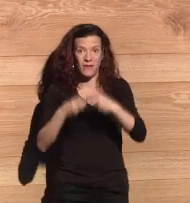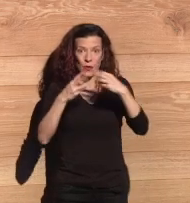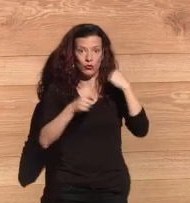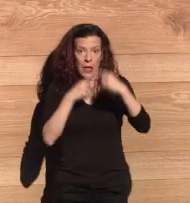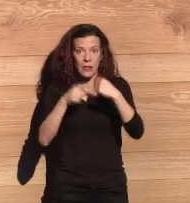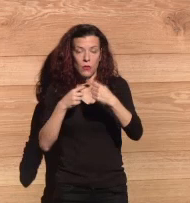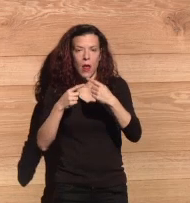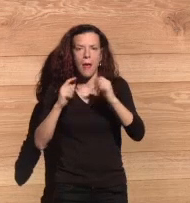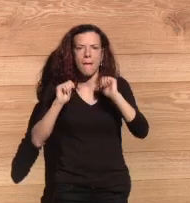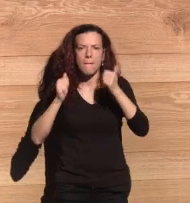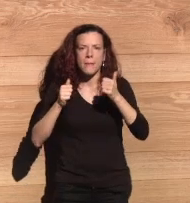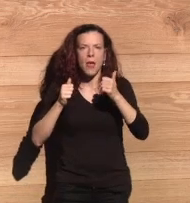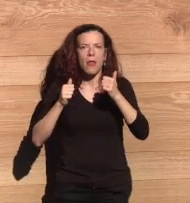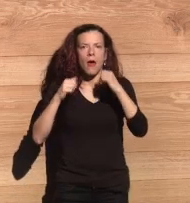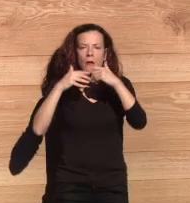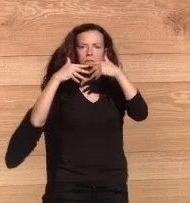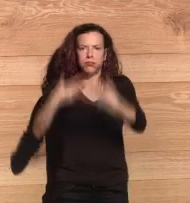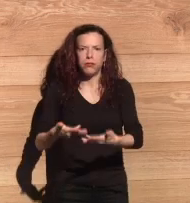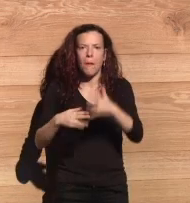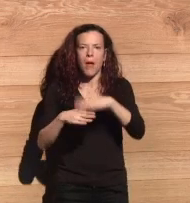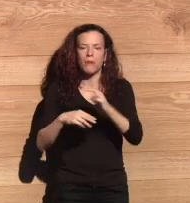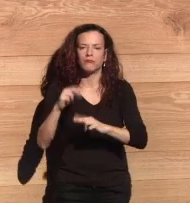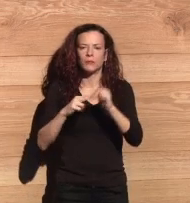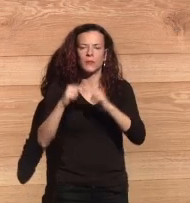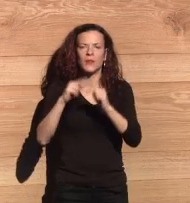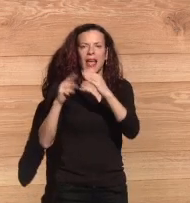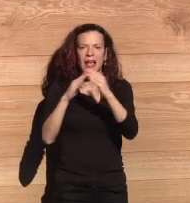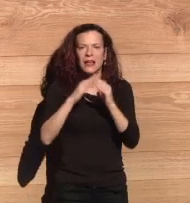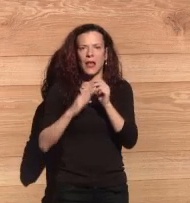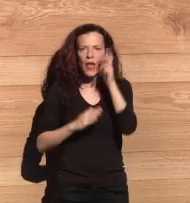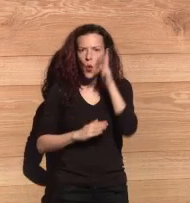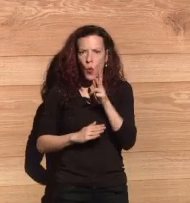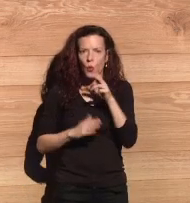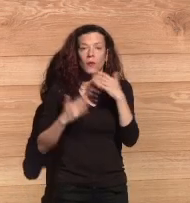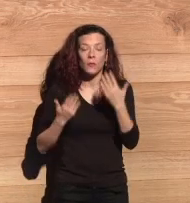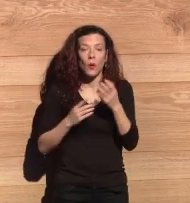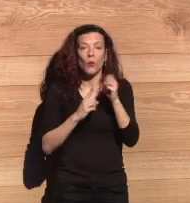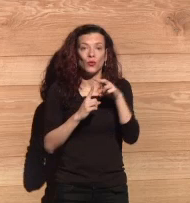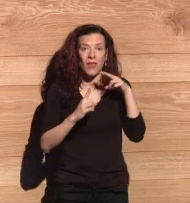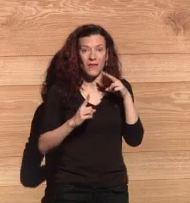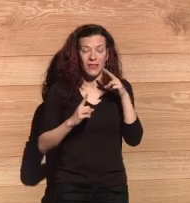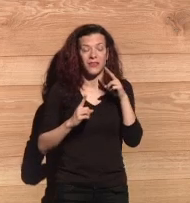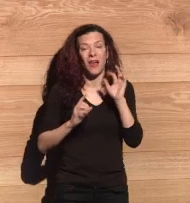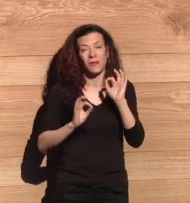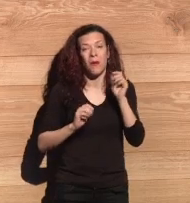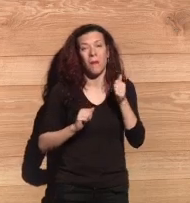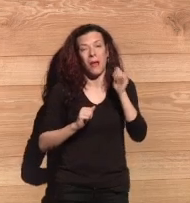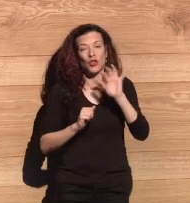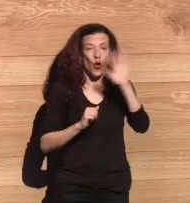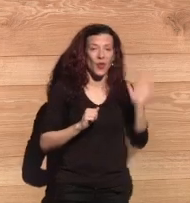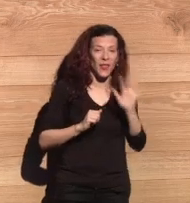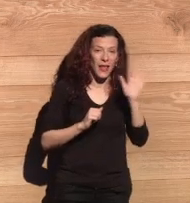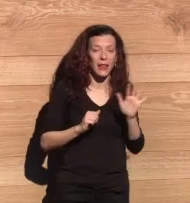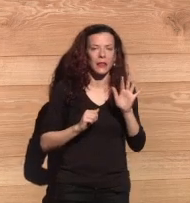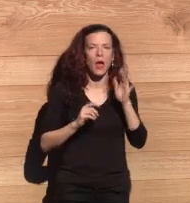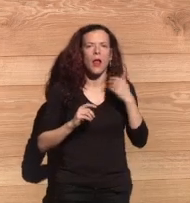se empiezan a derrumbar para crear casas de lujo, se empieza a estandarizar desde el punto de vista occidental China